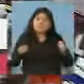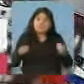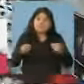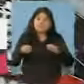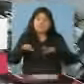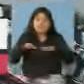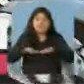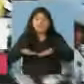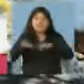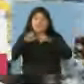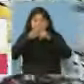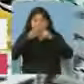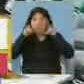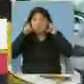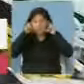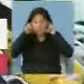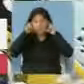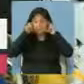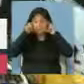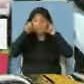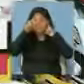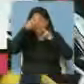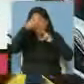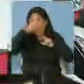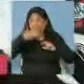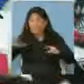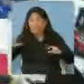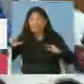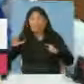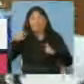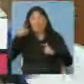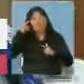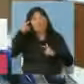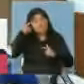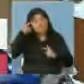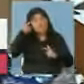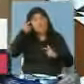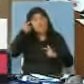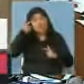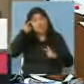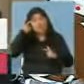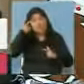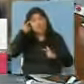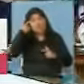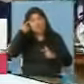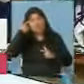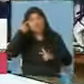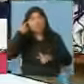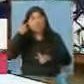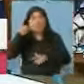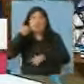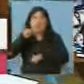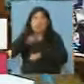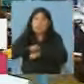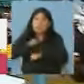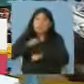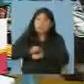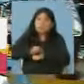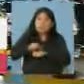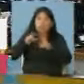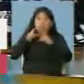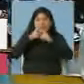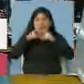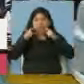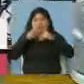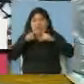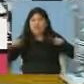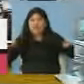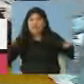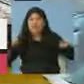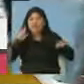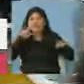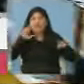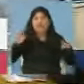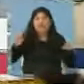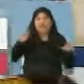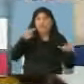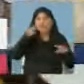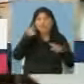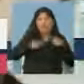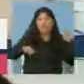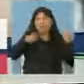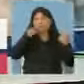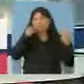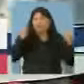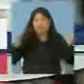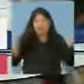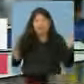lisos, y después vimos que podíamos ponerle onda, digamos, al trabajo, ponerle una distinción, más que nada